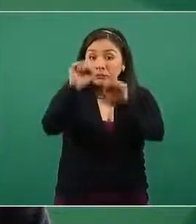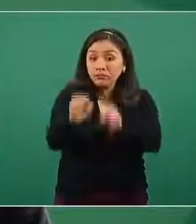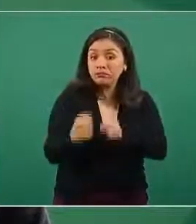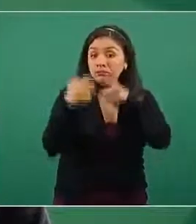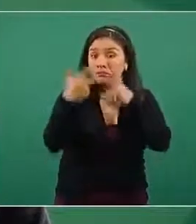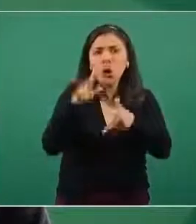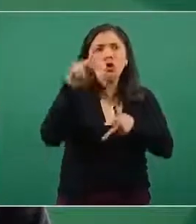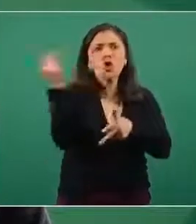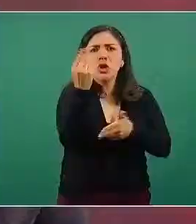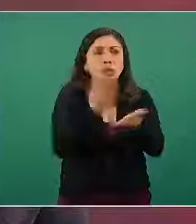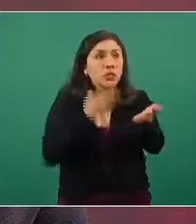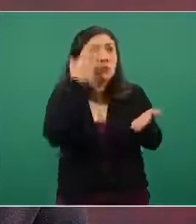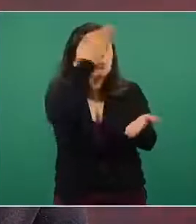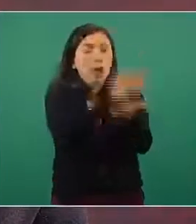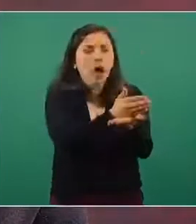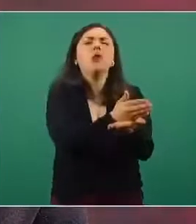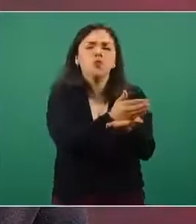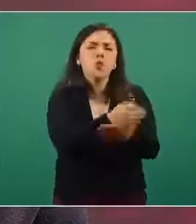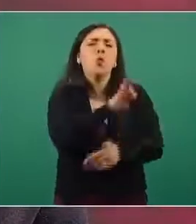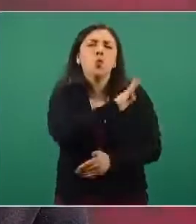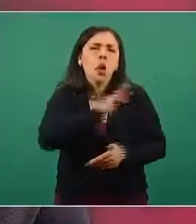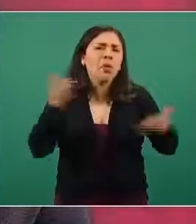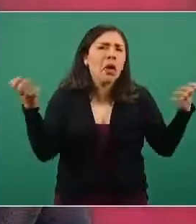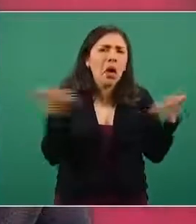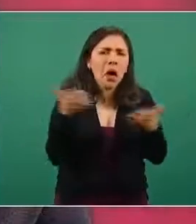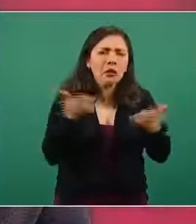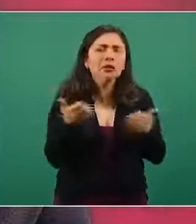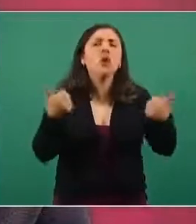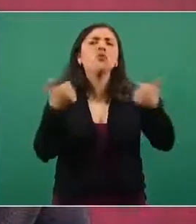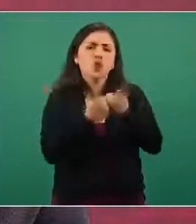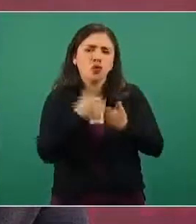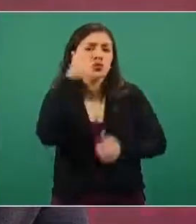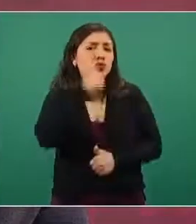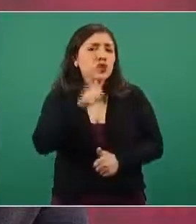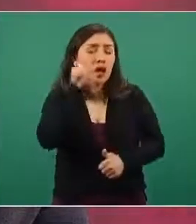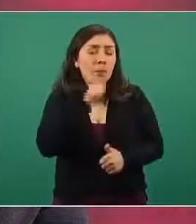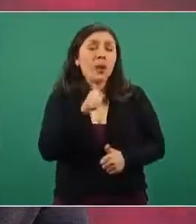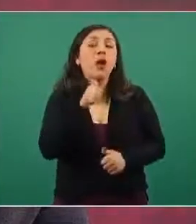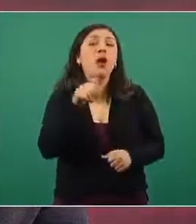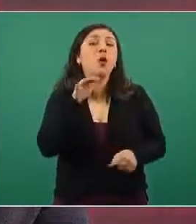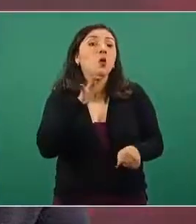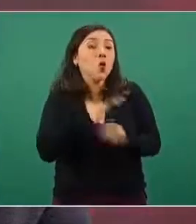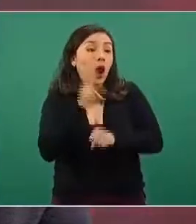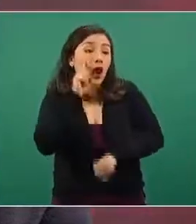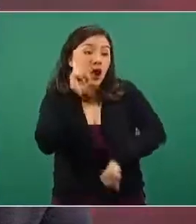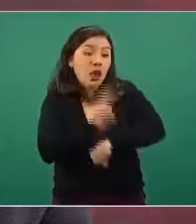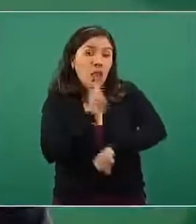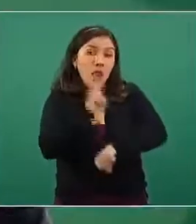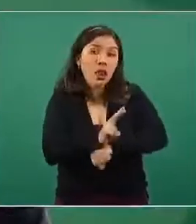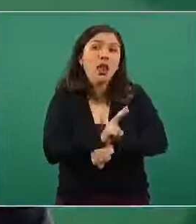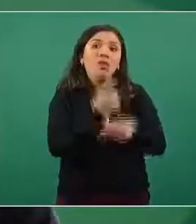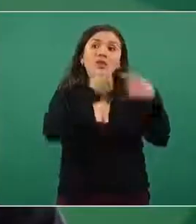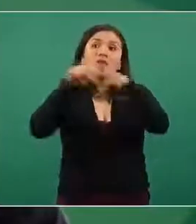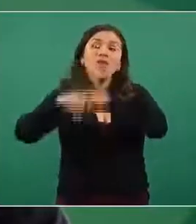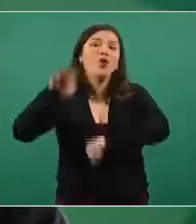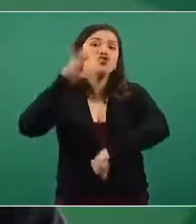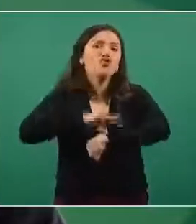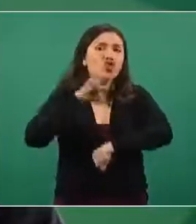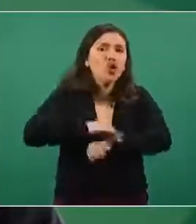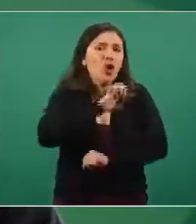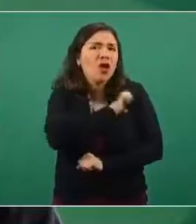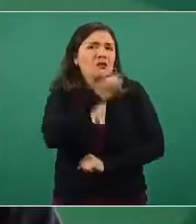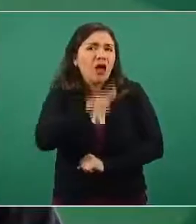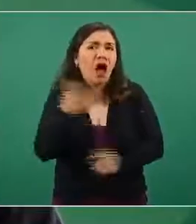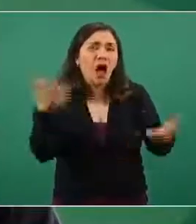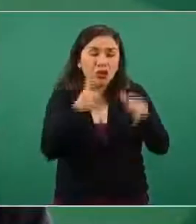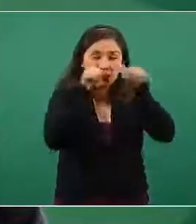no presencial, pues bueno, él pueda llevar a cabo bajo lógicamente siempre la indicación y el seguimiento de los especialistas que van a